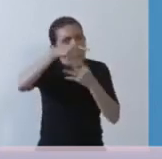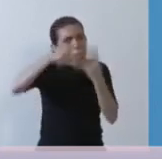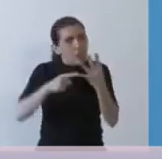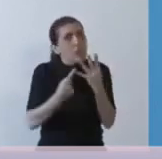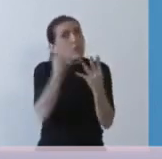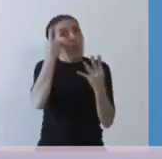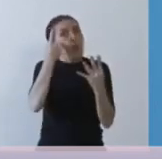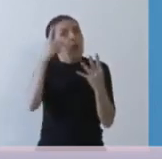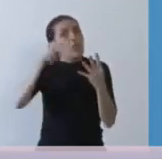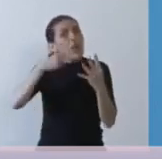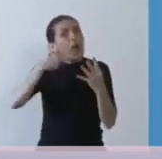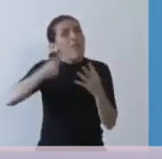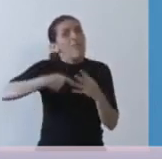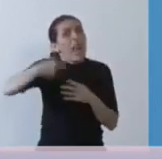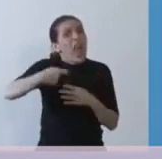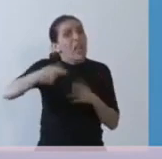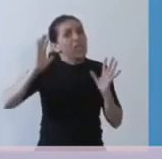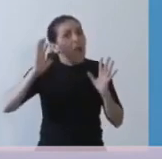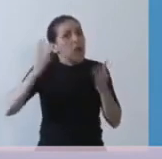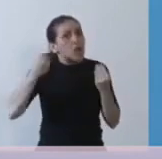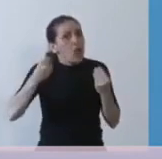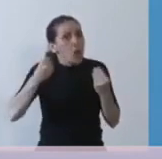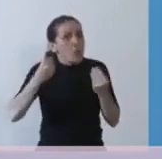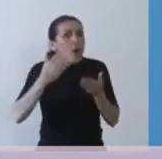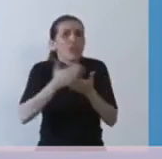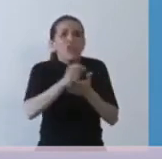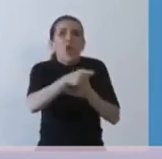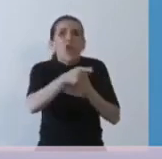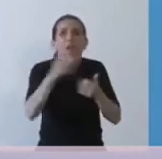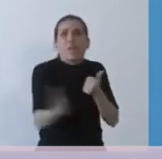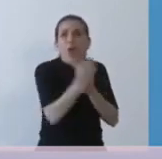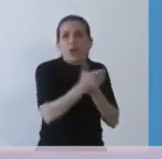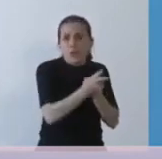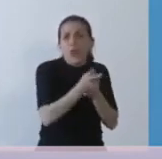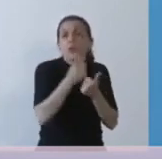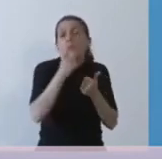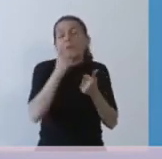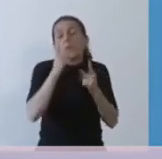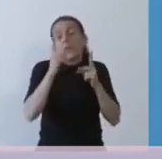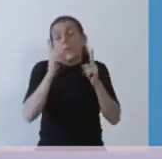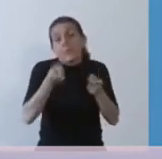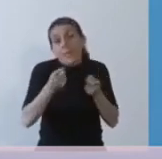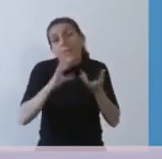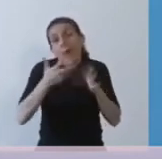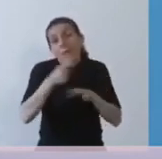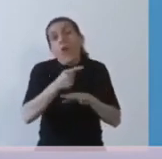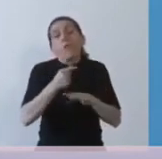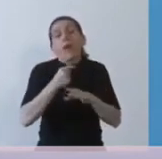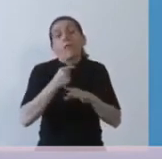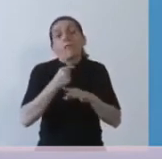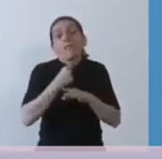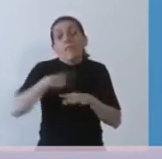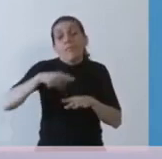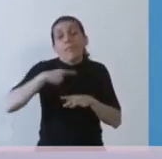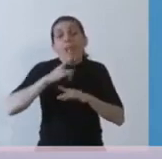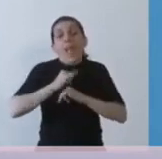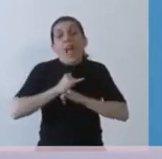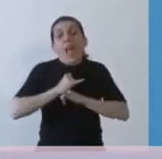financiamiento de este sector y otros más en ese sentido queremos anunciar que